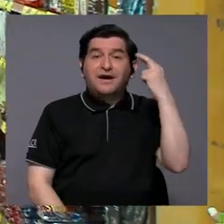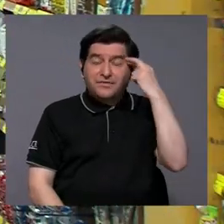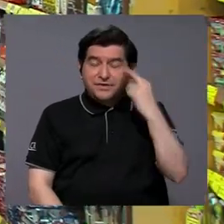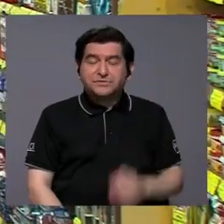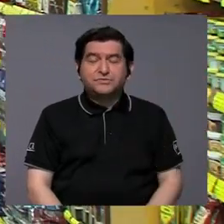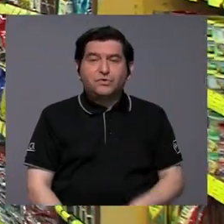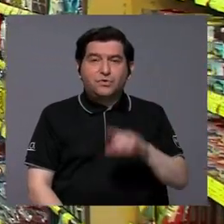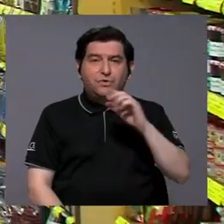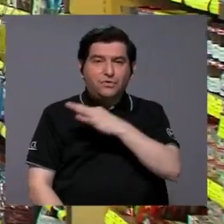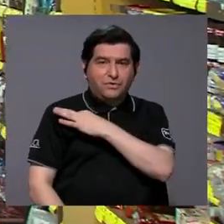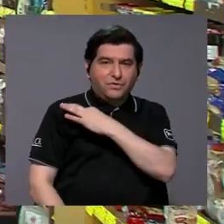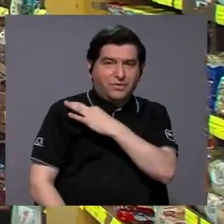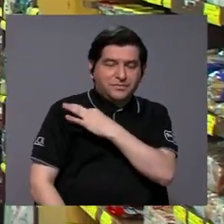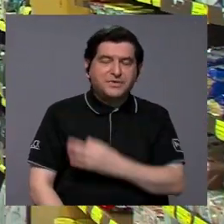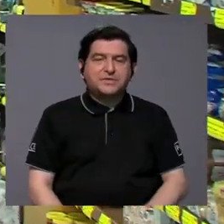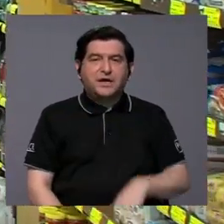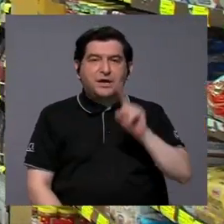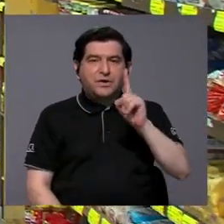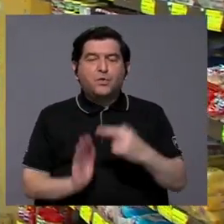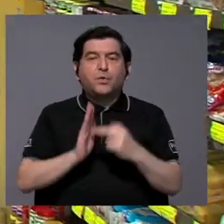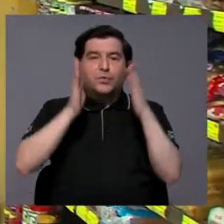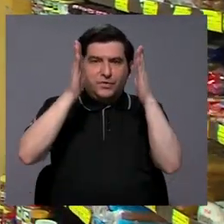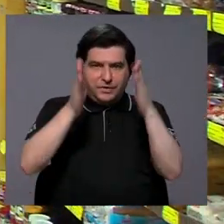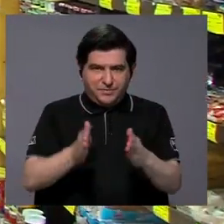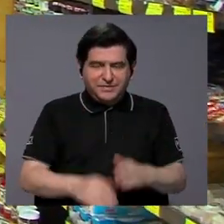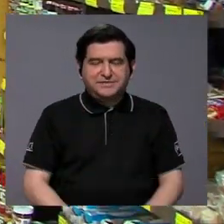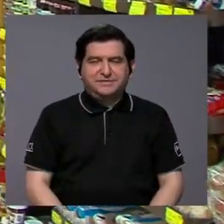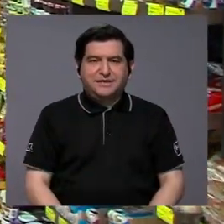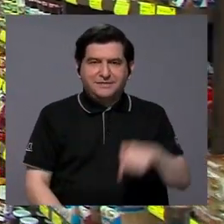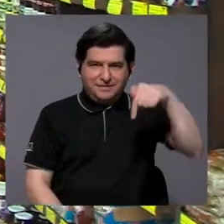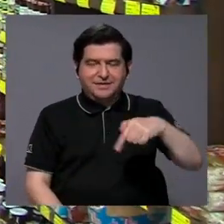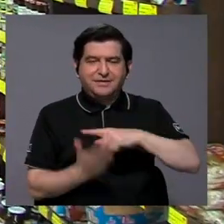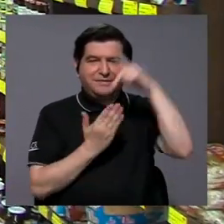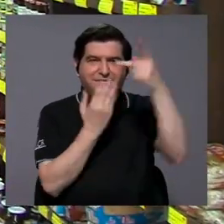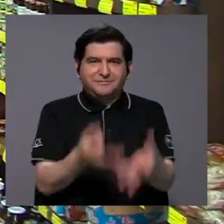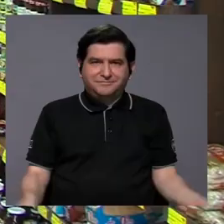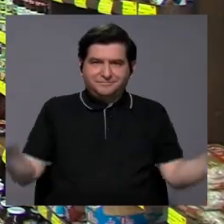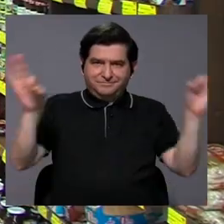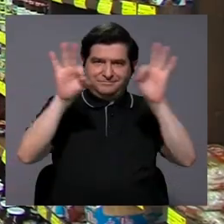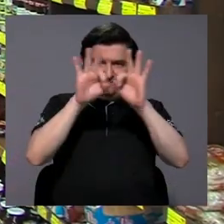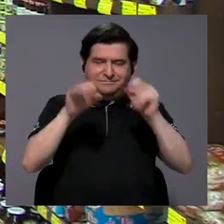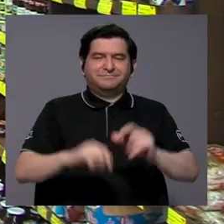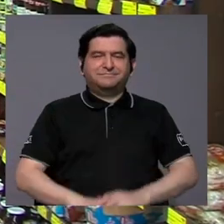estará como invitada una de sus representantes en Lo que Importa.